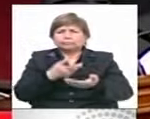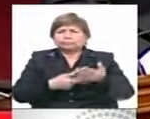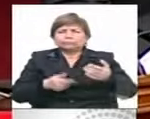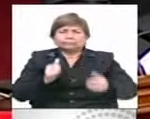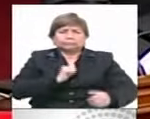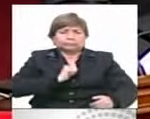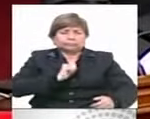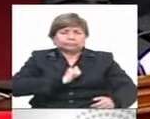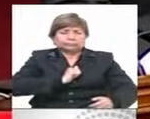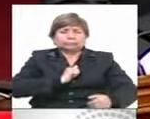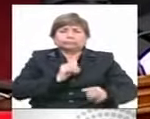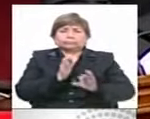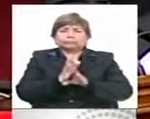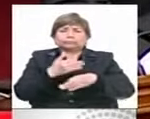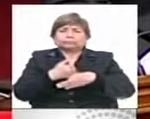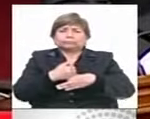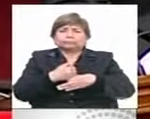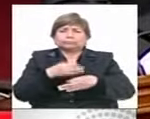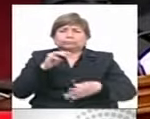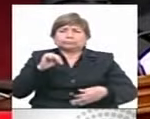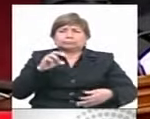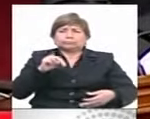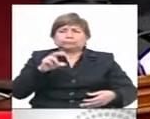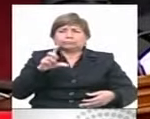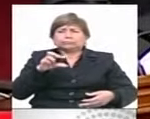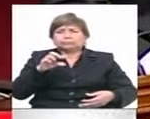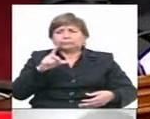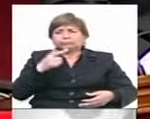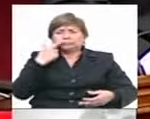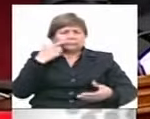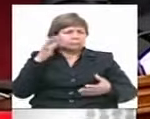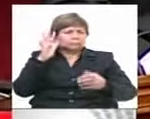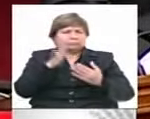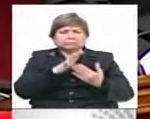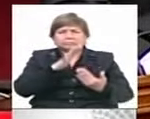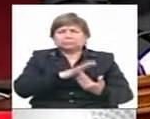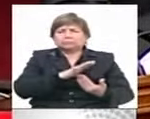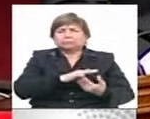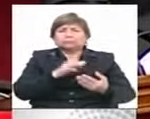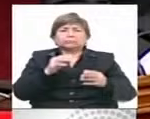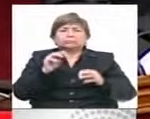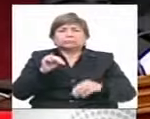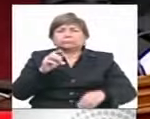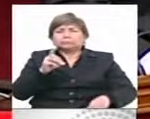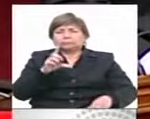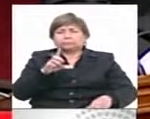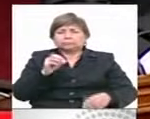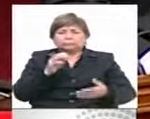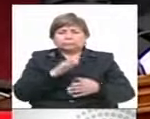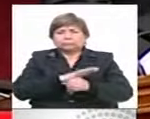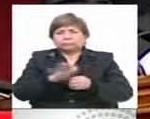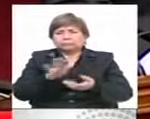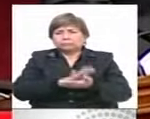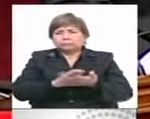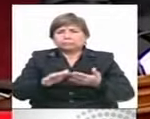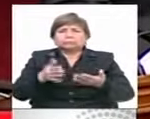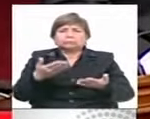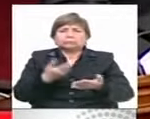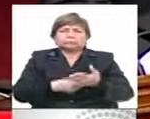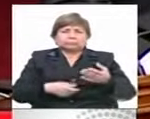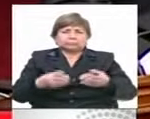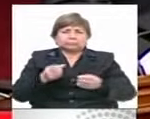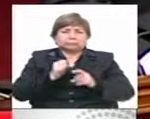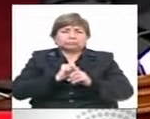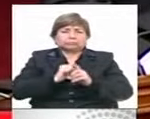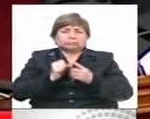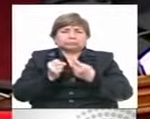propio, formando monopolios, oligopolios, abusando del modelo y desapareciendo la economía social